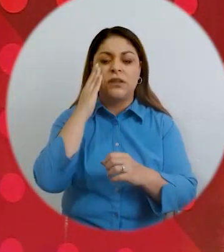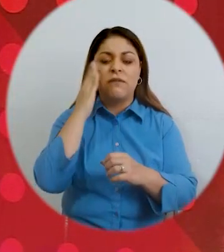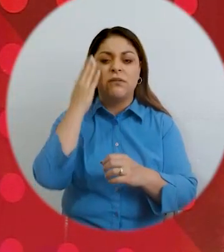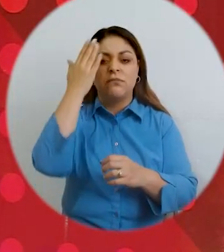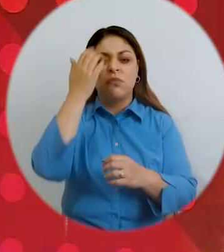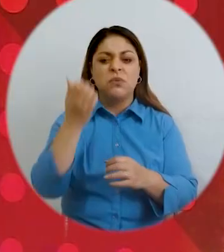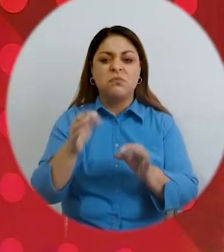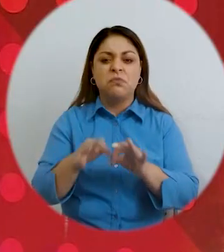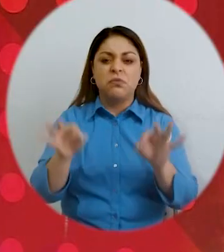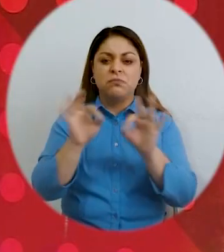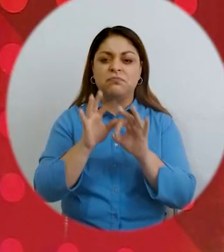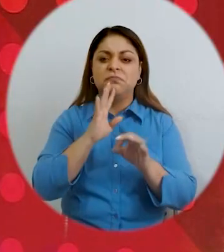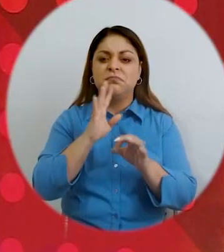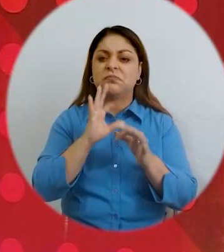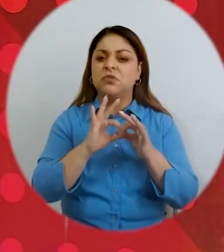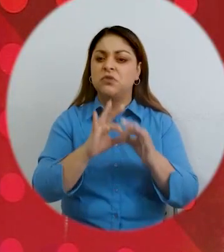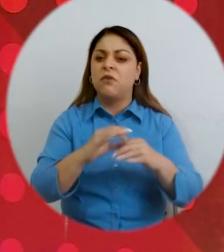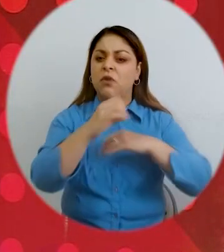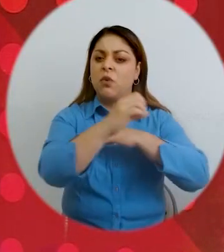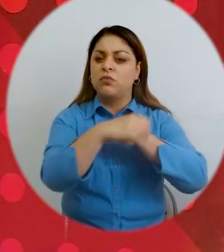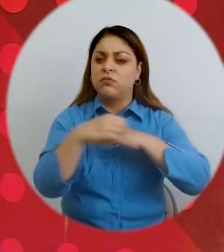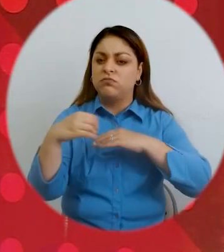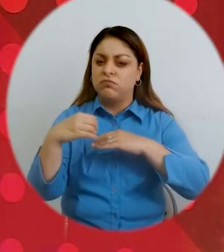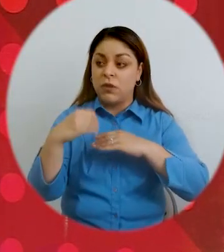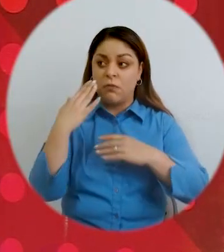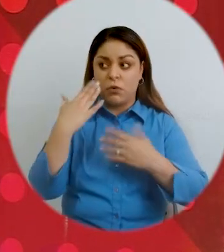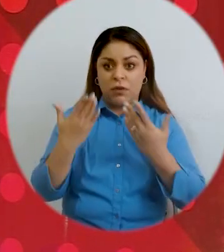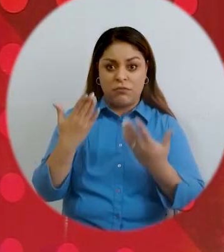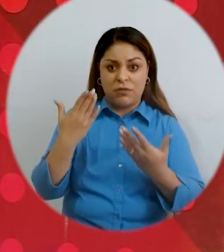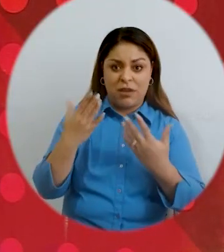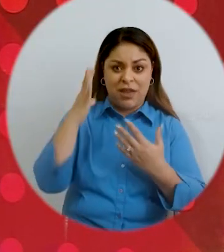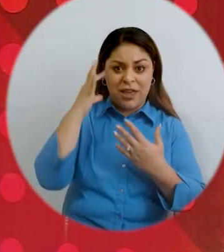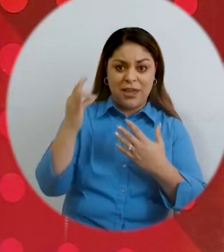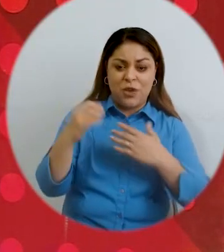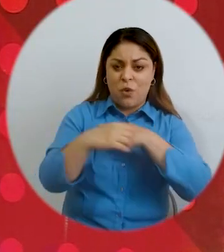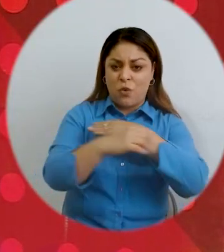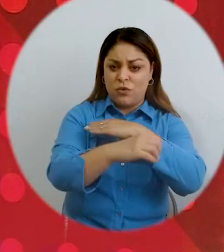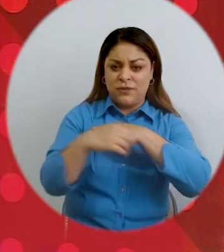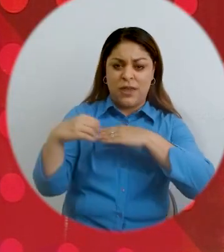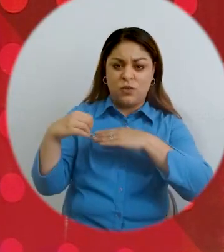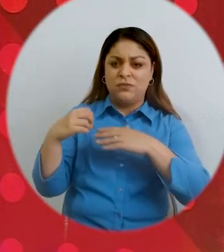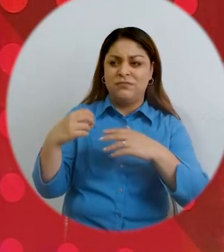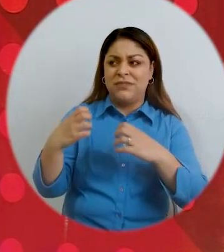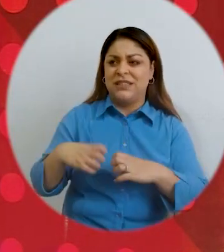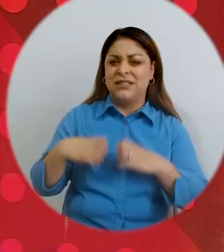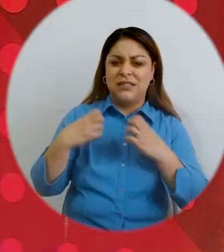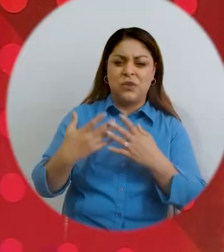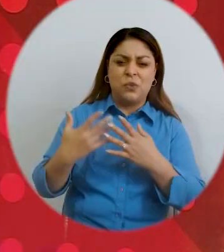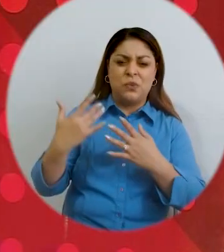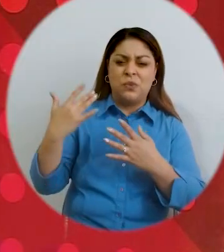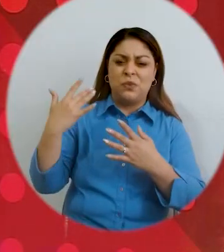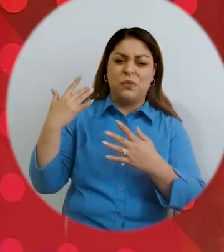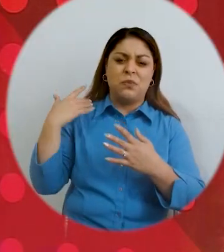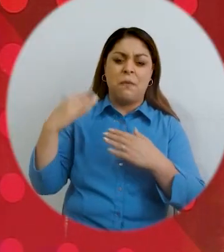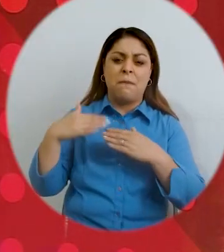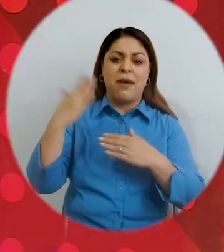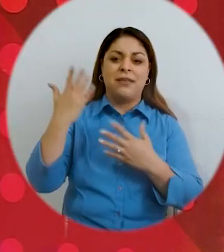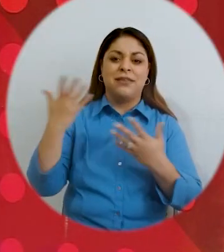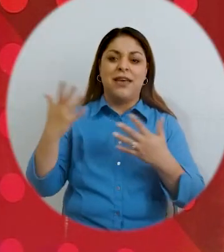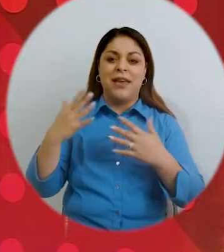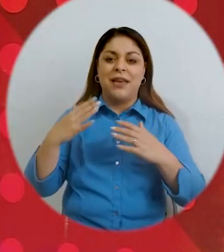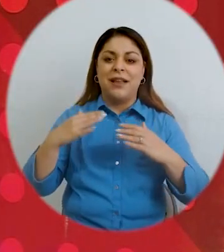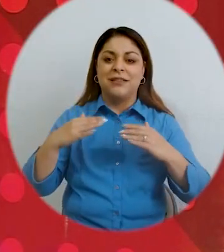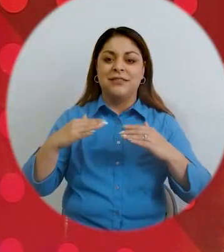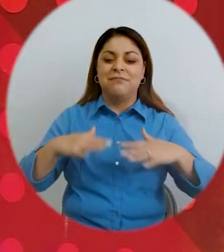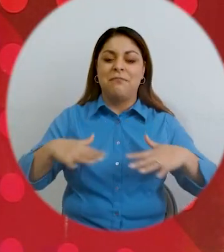océanos. Porque los océanos yo creo que existen incluso antes que las placas continentales y todos los territorios, ¿verdad?, terrestres.